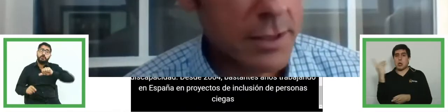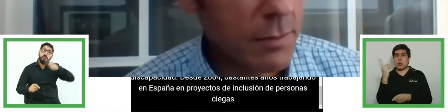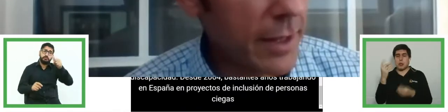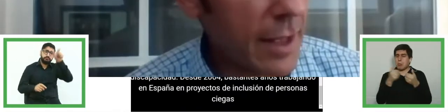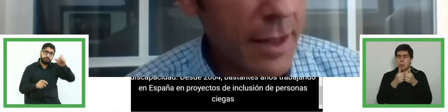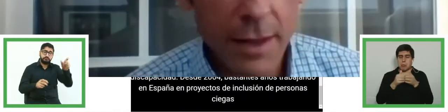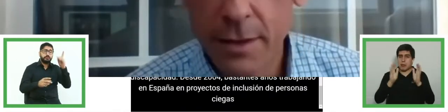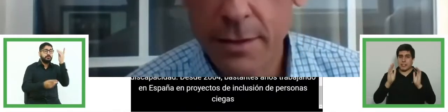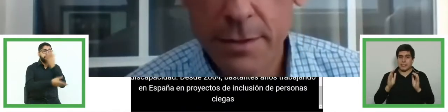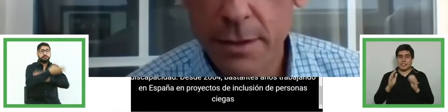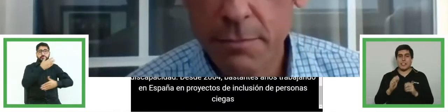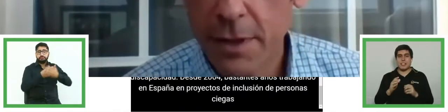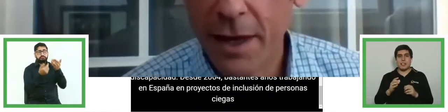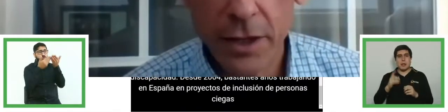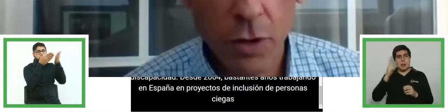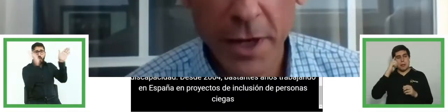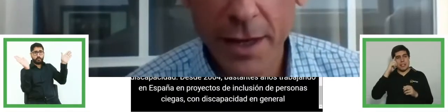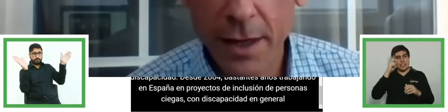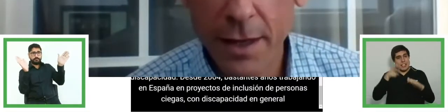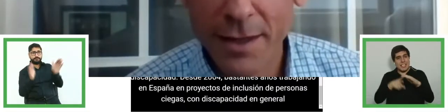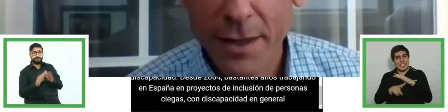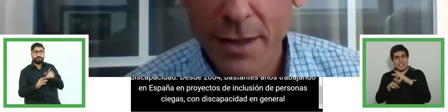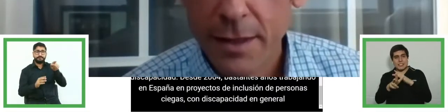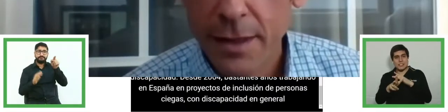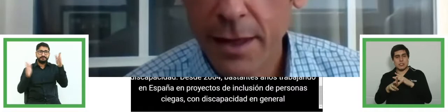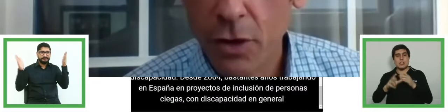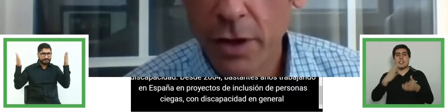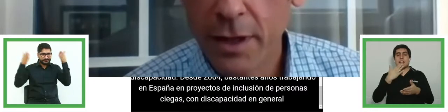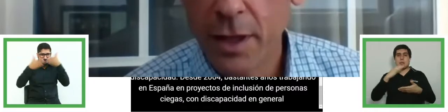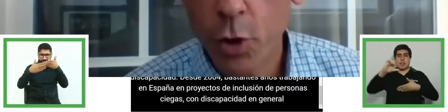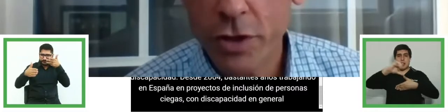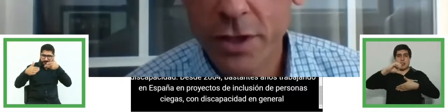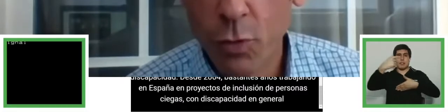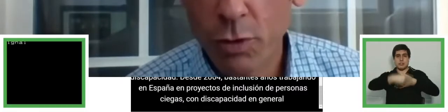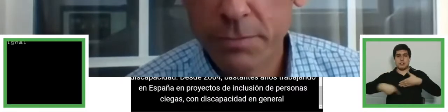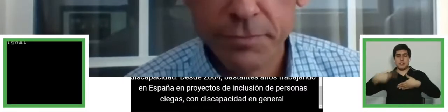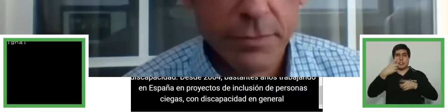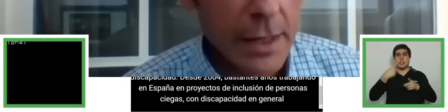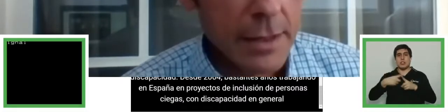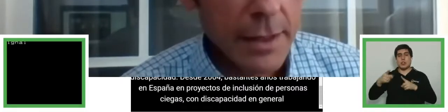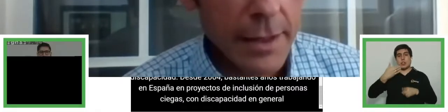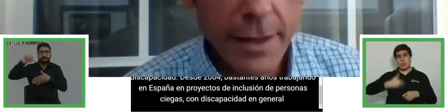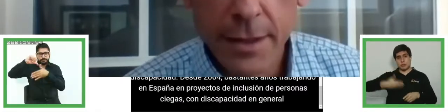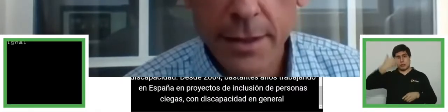de la accesibilidad en Latinoamérica, en Oriente Próximo,